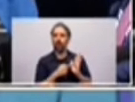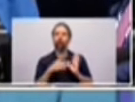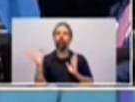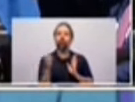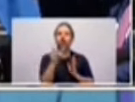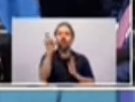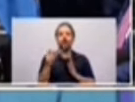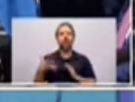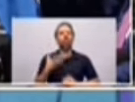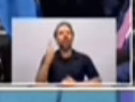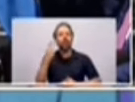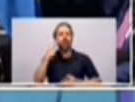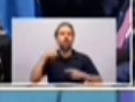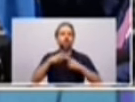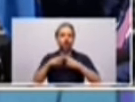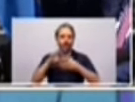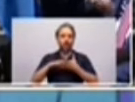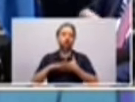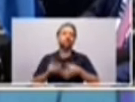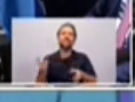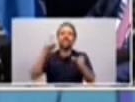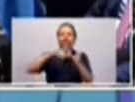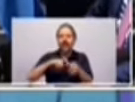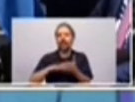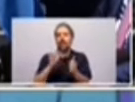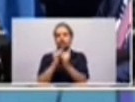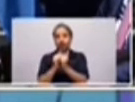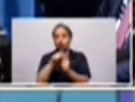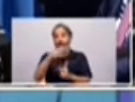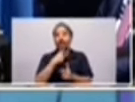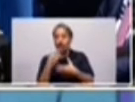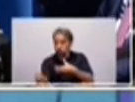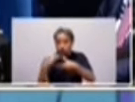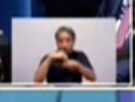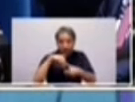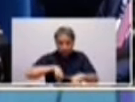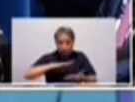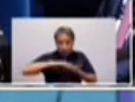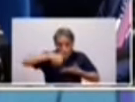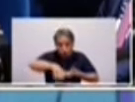lado, y cuando digo de este lado digo del campo nacional y popular, porque no voy a esperar